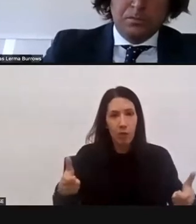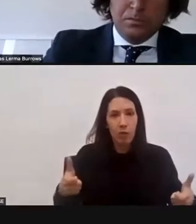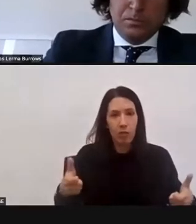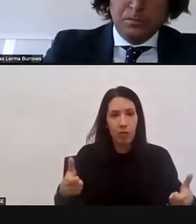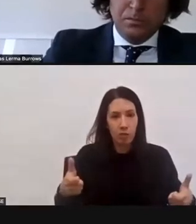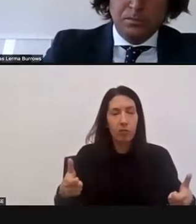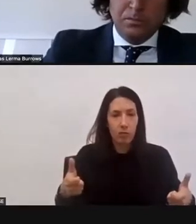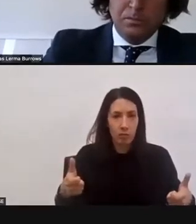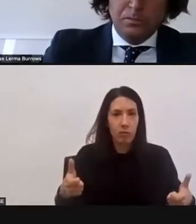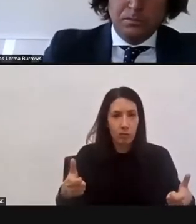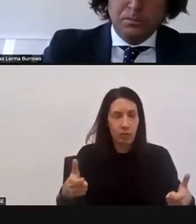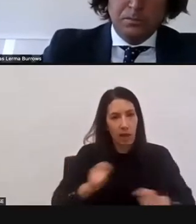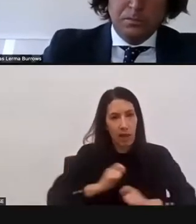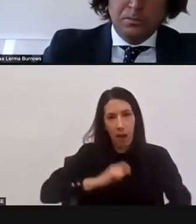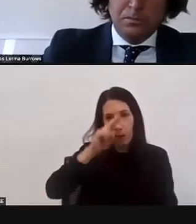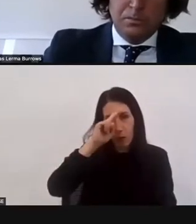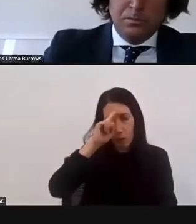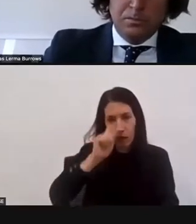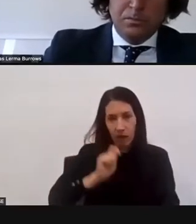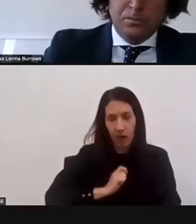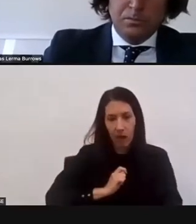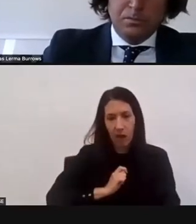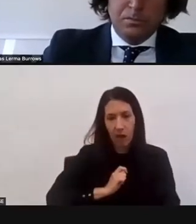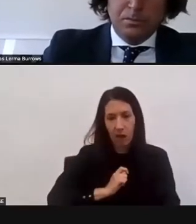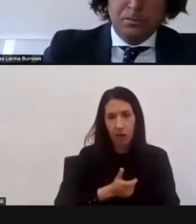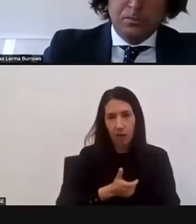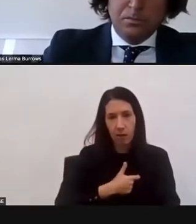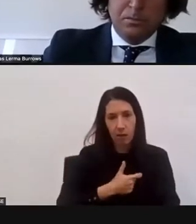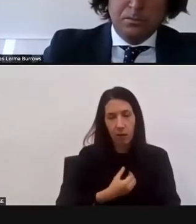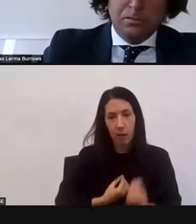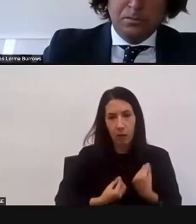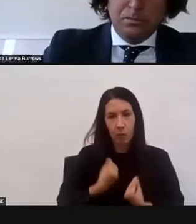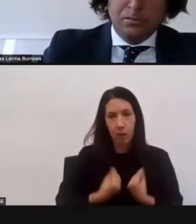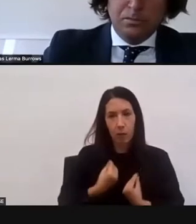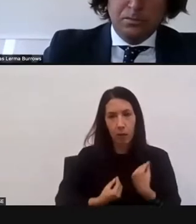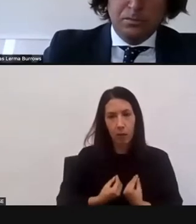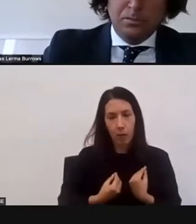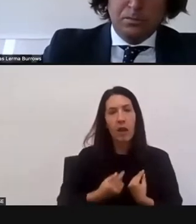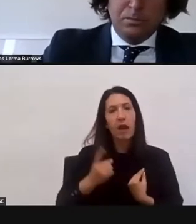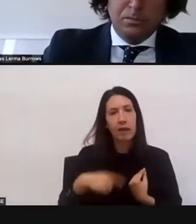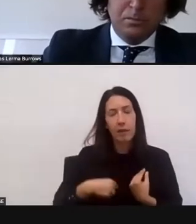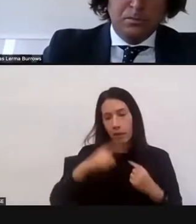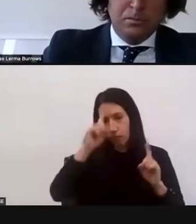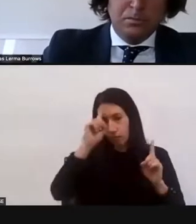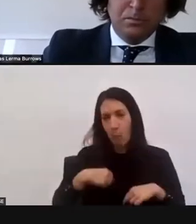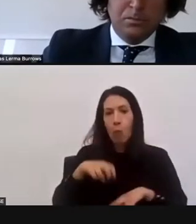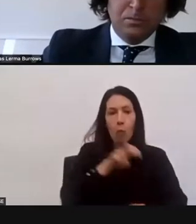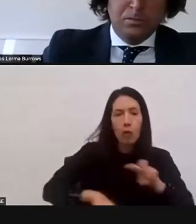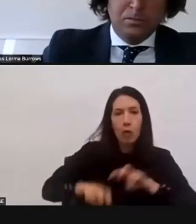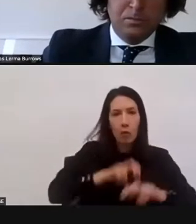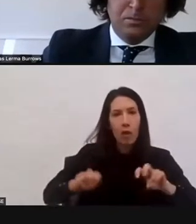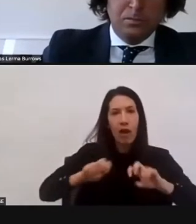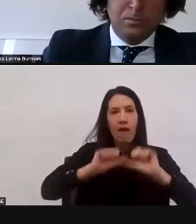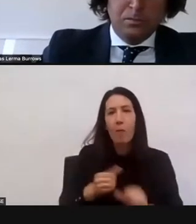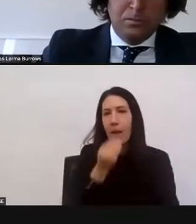nos preocupa, nos altera y a la vez nos hace estar buscando la mejor forma de cooperar, ¿no?